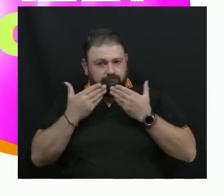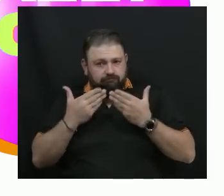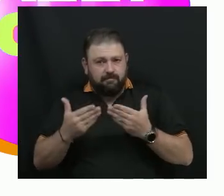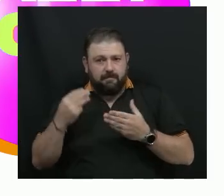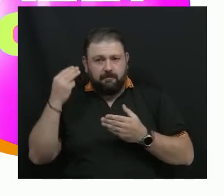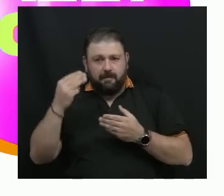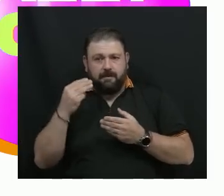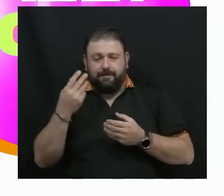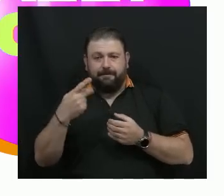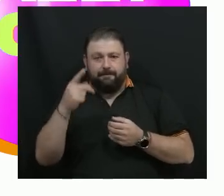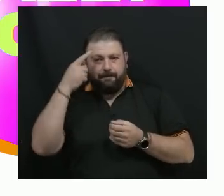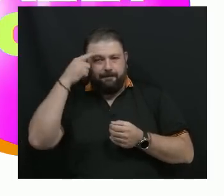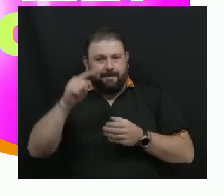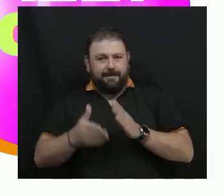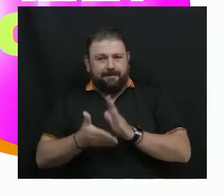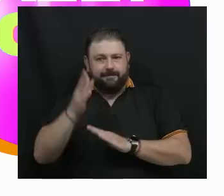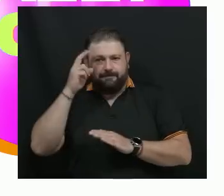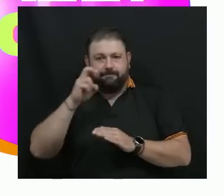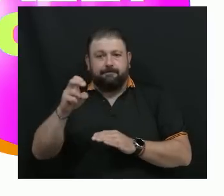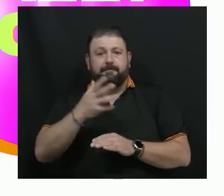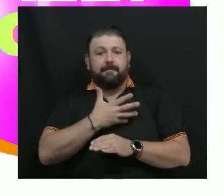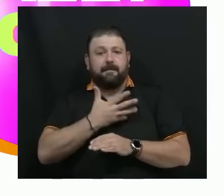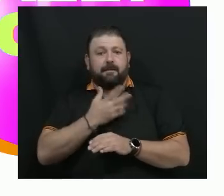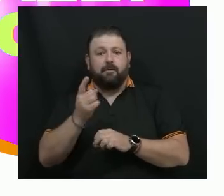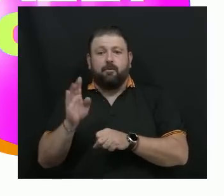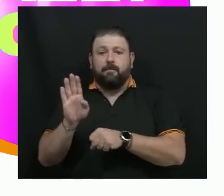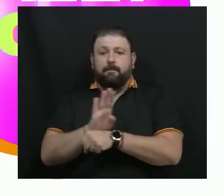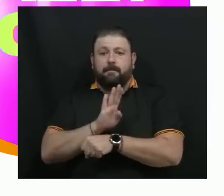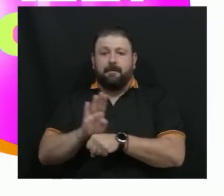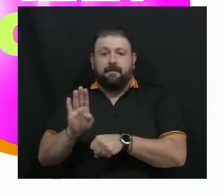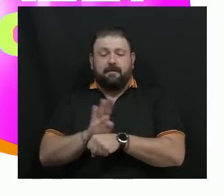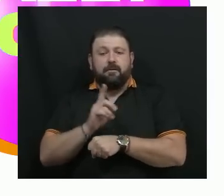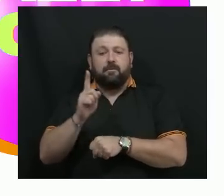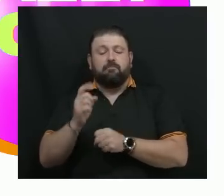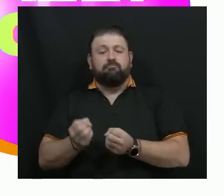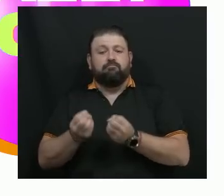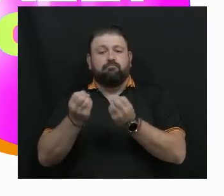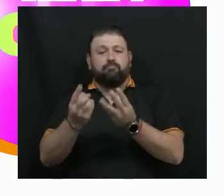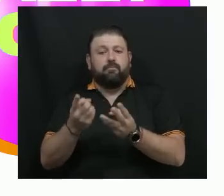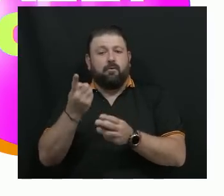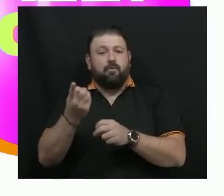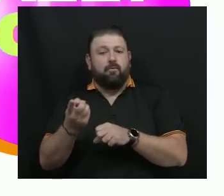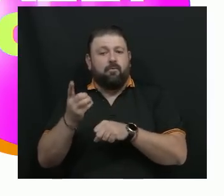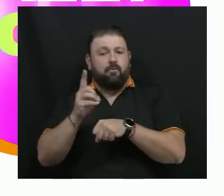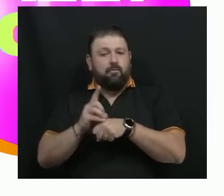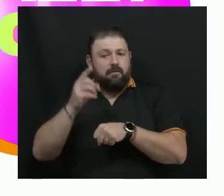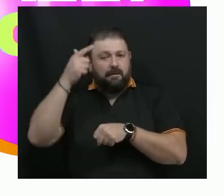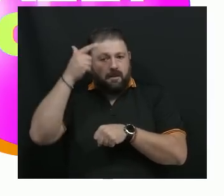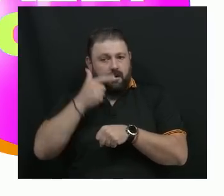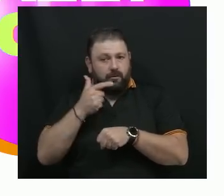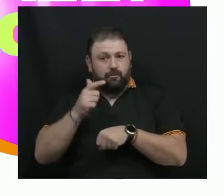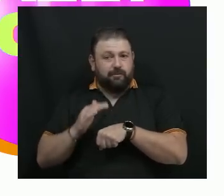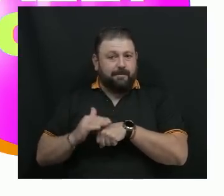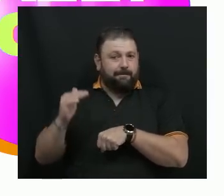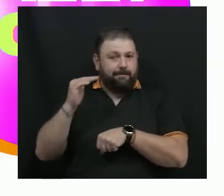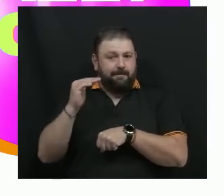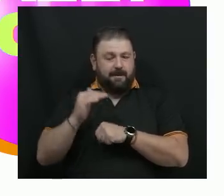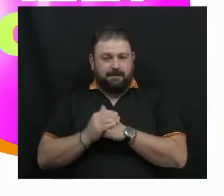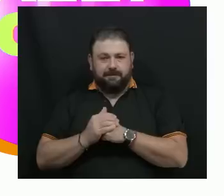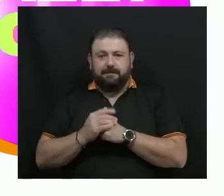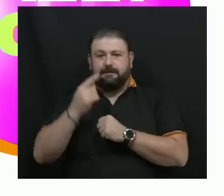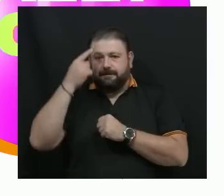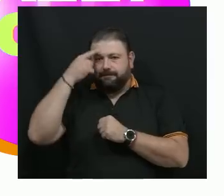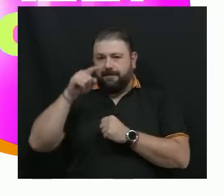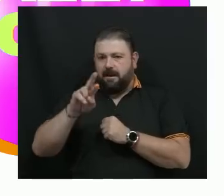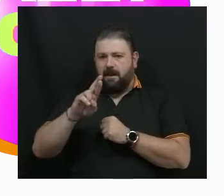cierras tu calificación, tienes un beneficio increíble, una noche adicional en el destino de tu rally, ¿no? Al rally al